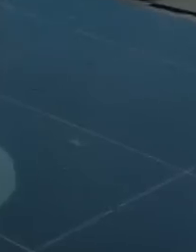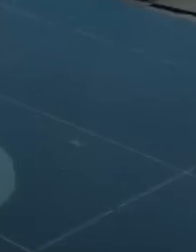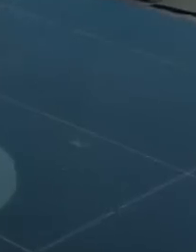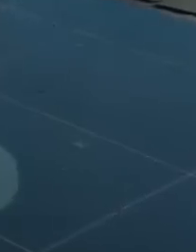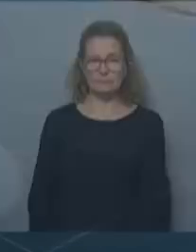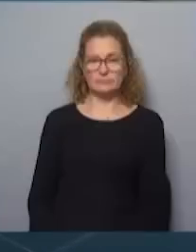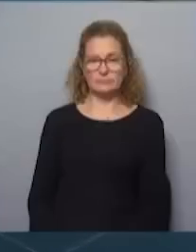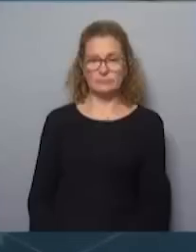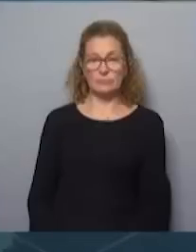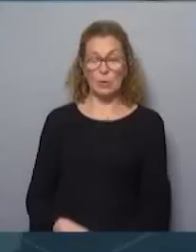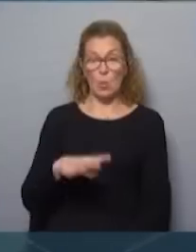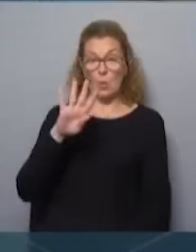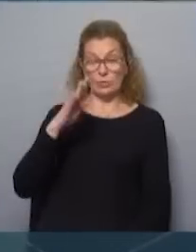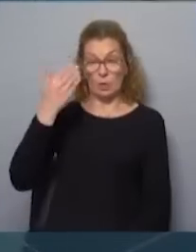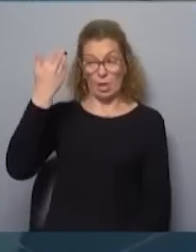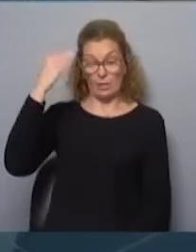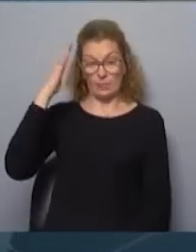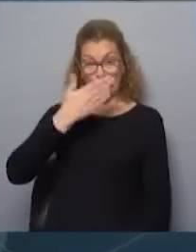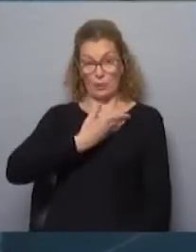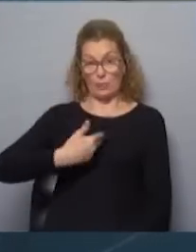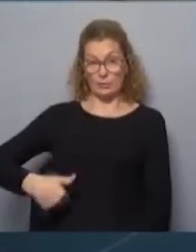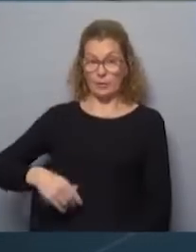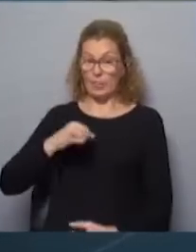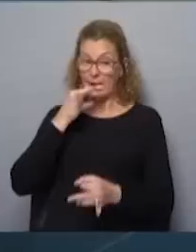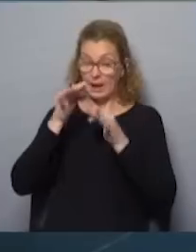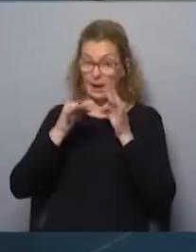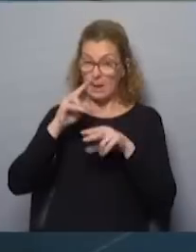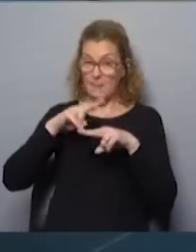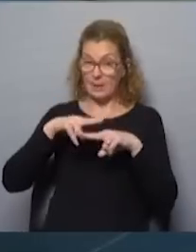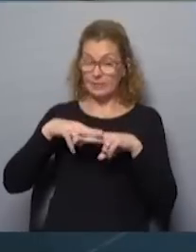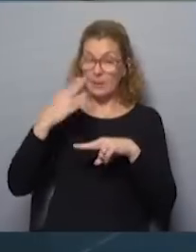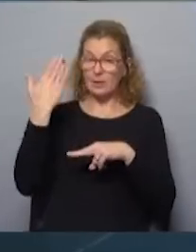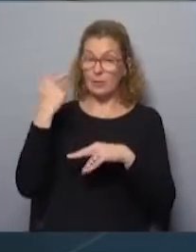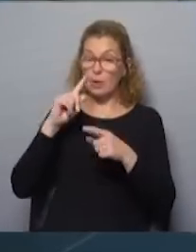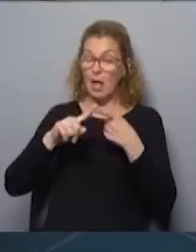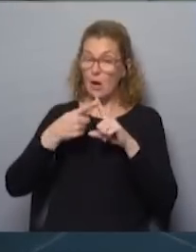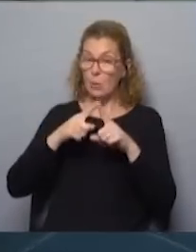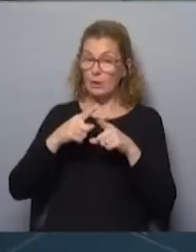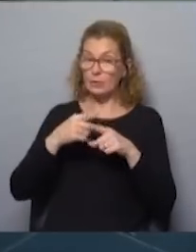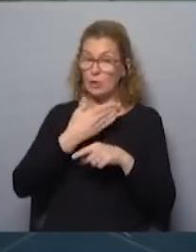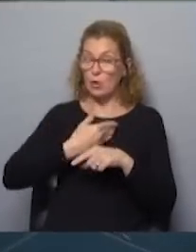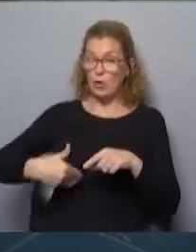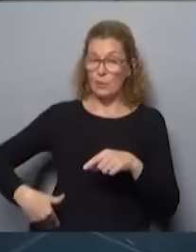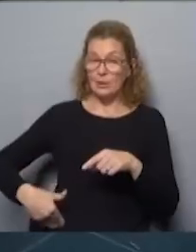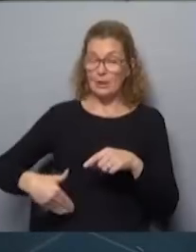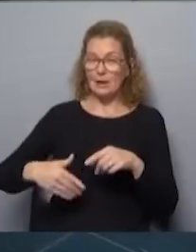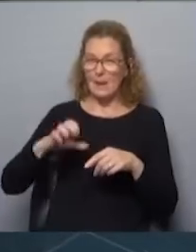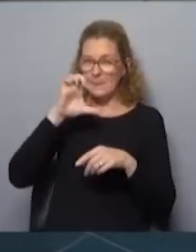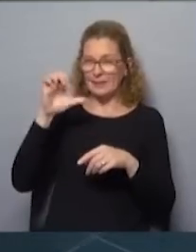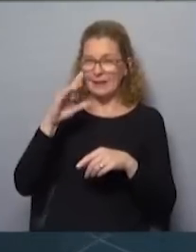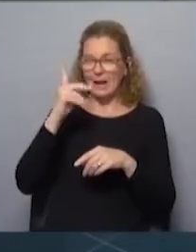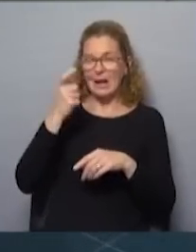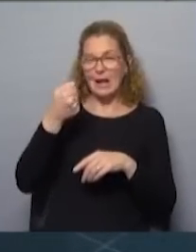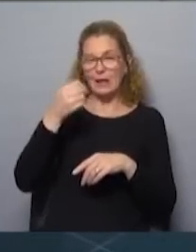cuatro jerarcas del gobierno tuvieron que declarar el martes pasado por el acuerdo entre el gobierno y la empresa catón nazi que